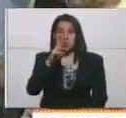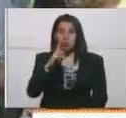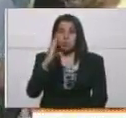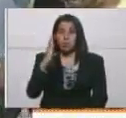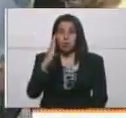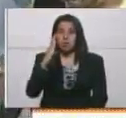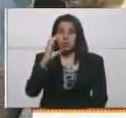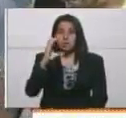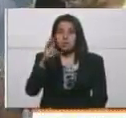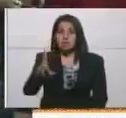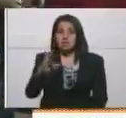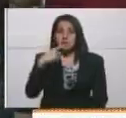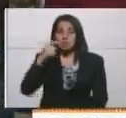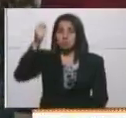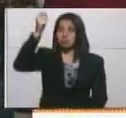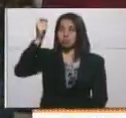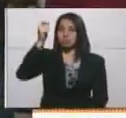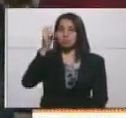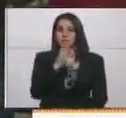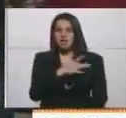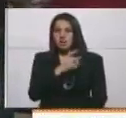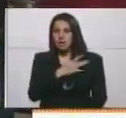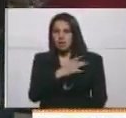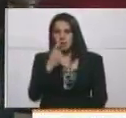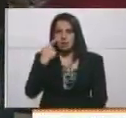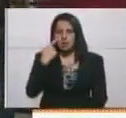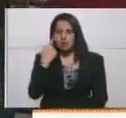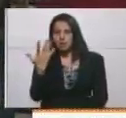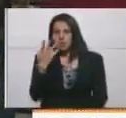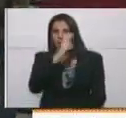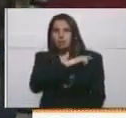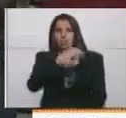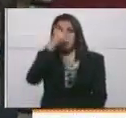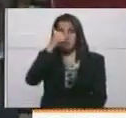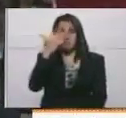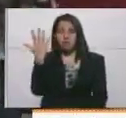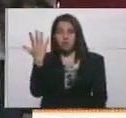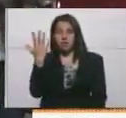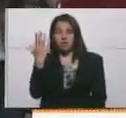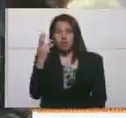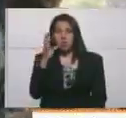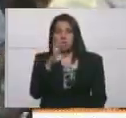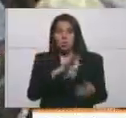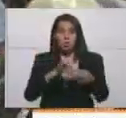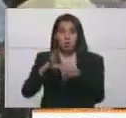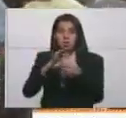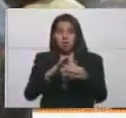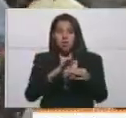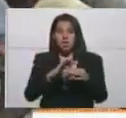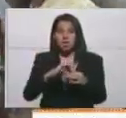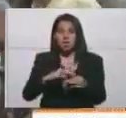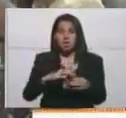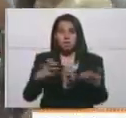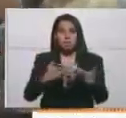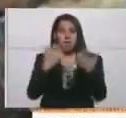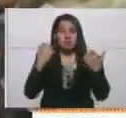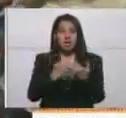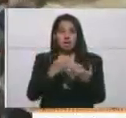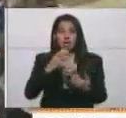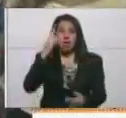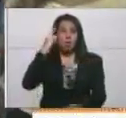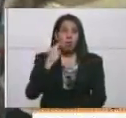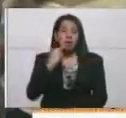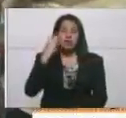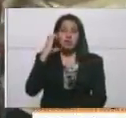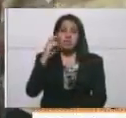carnet, levanten el carnet de la patria. Los jefes de VH, unidades de batalla Bolívar Chávez,